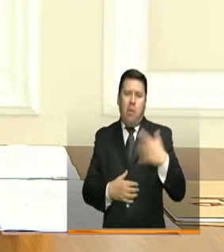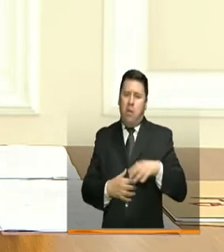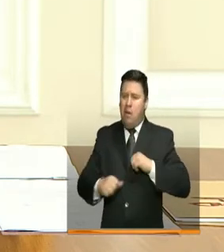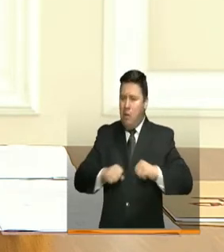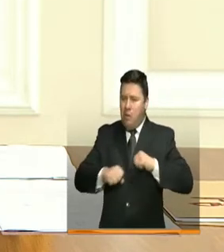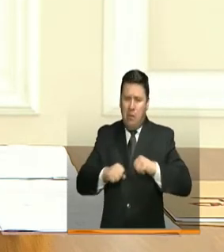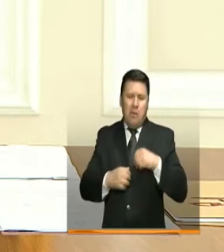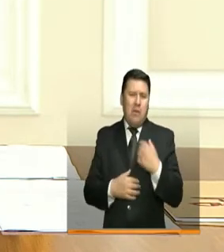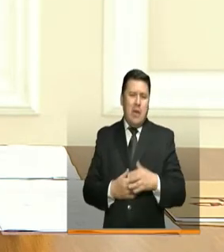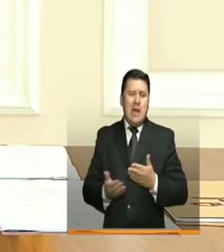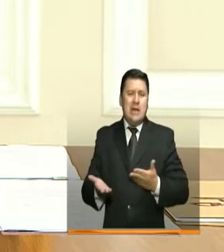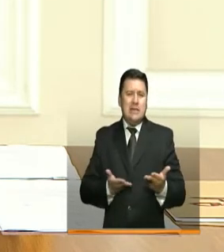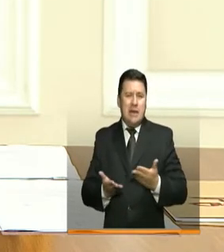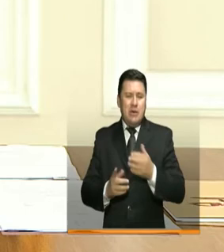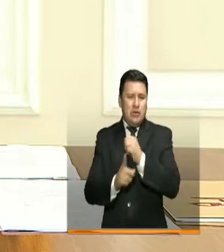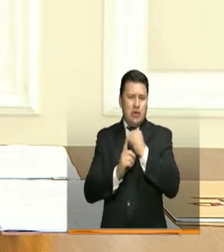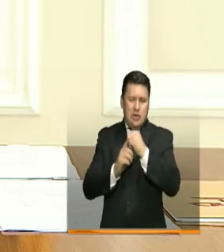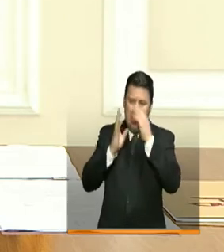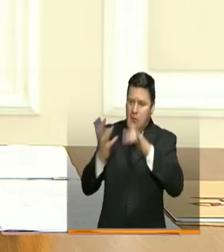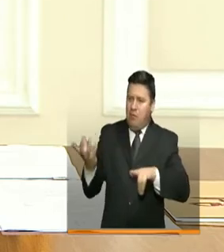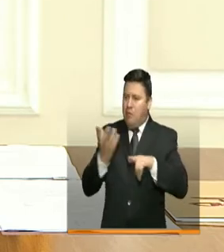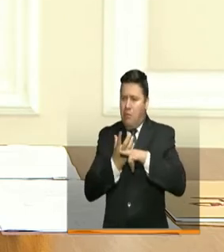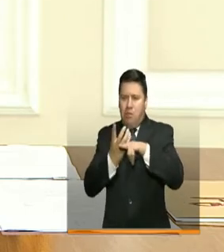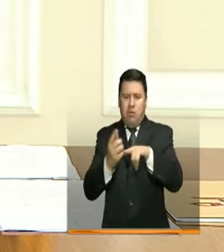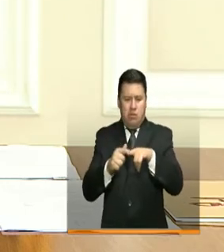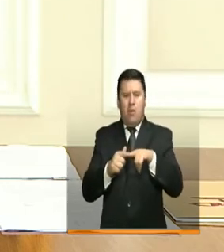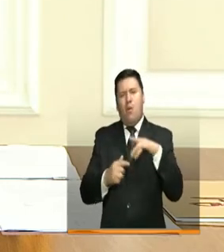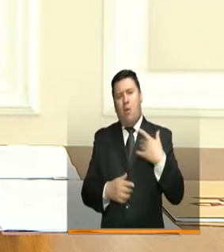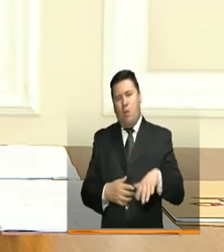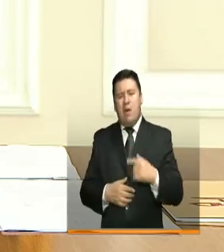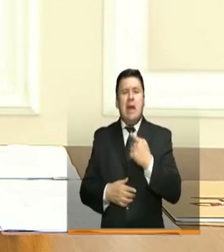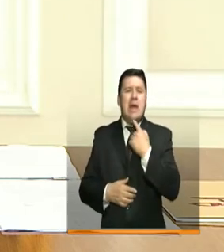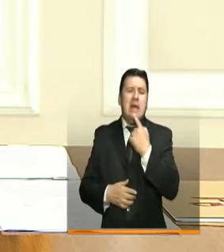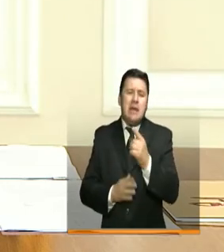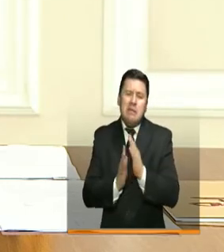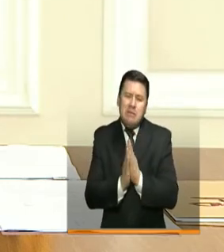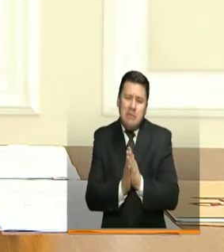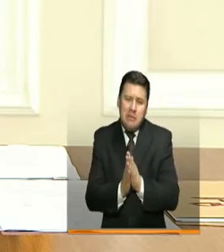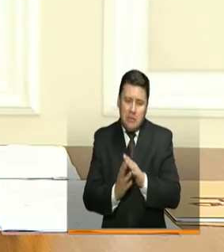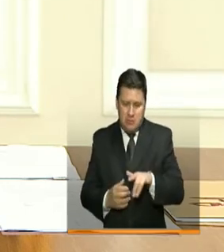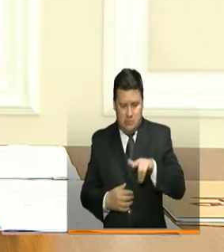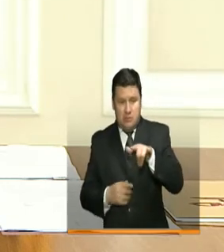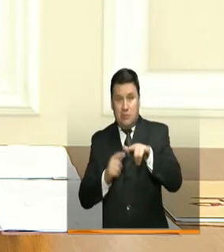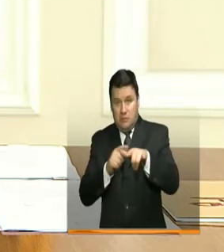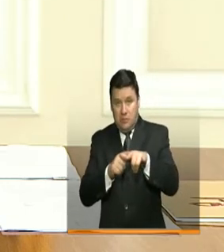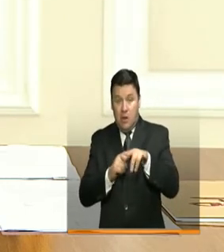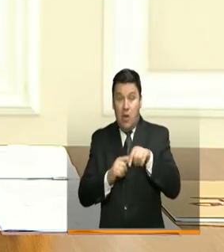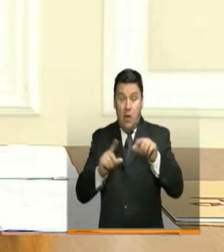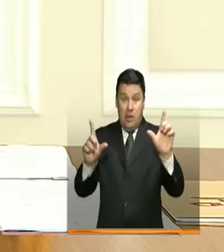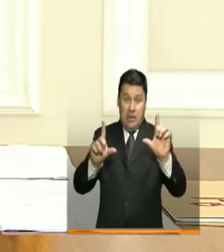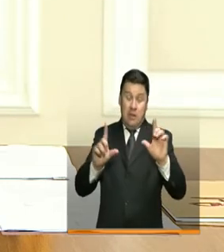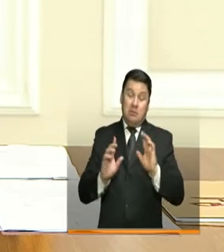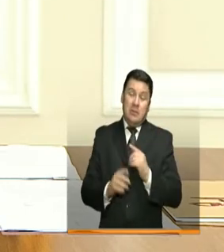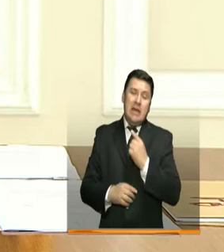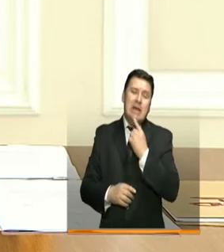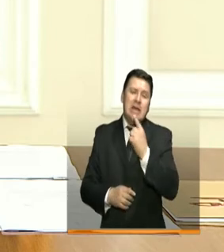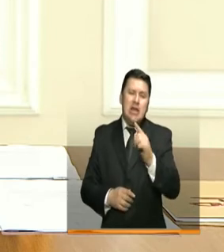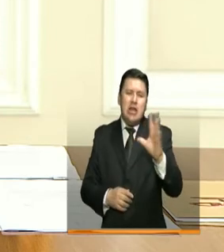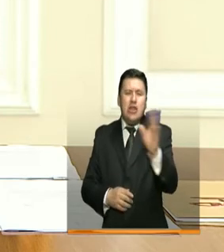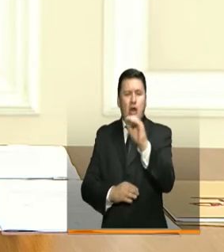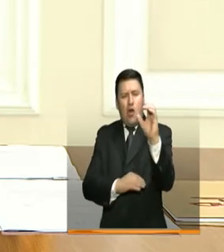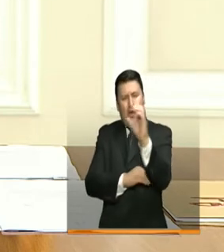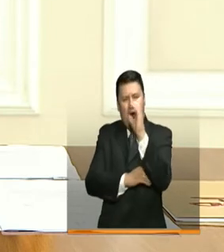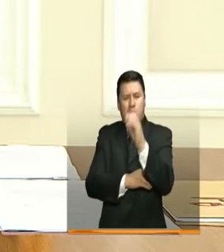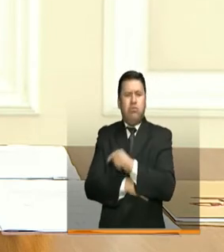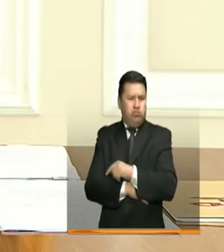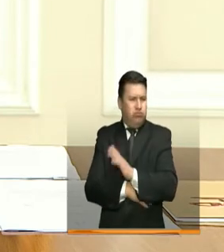operadores de muchos servicios sociales y ellos nos han pedido muy especialmente que en este programa le digamos a todos los